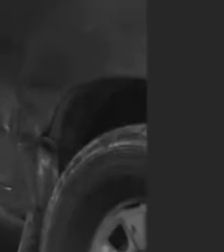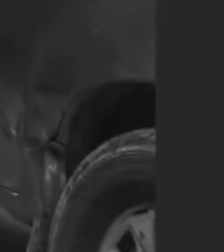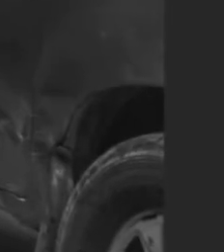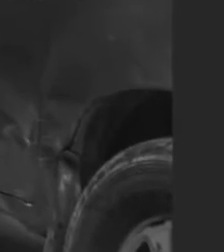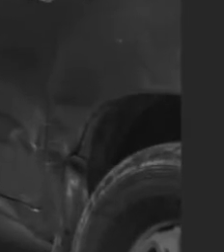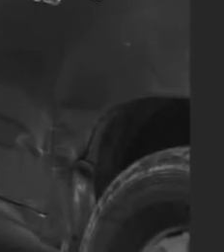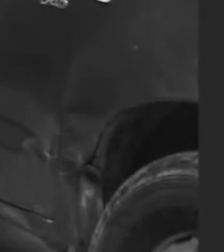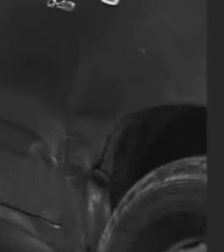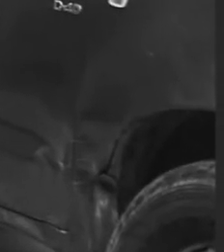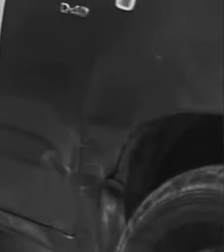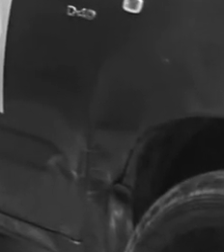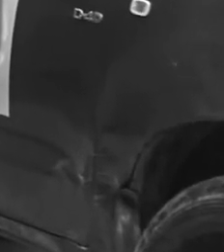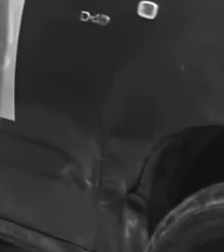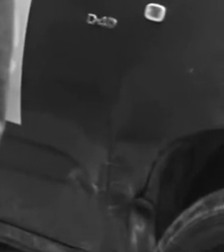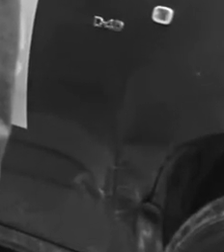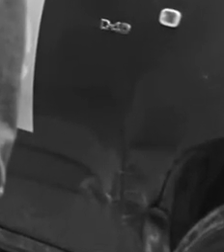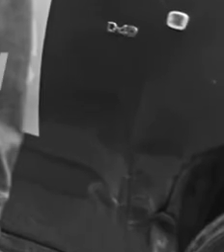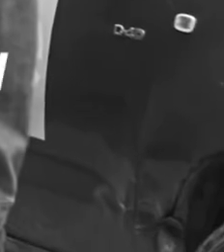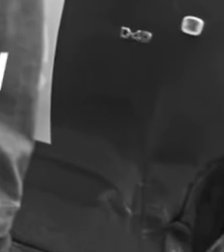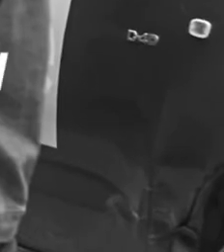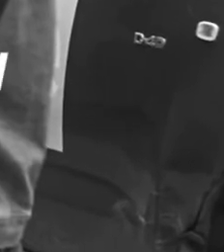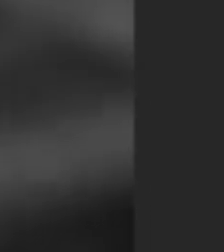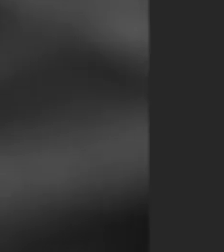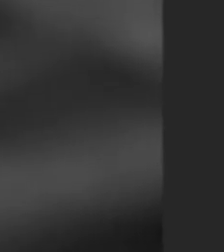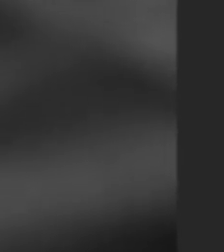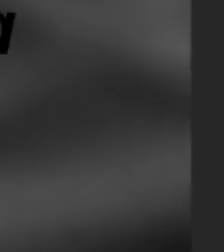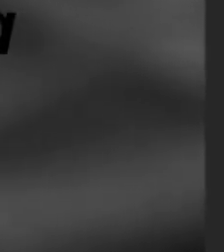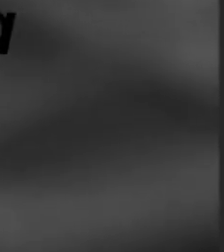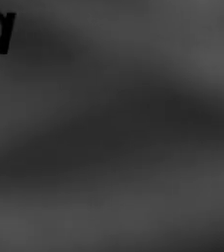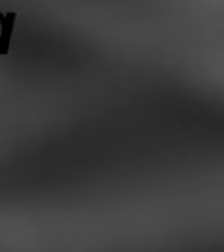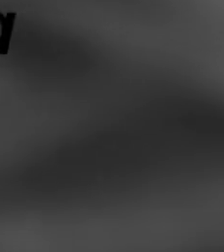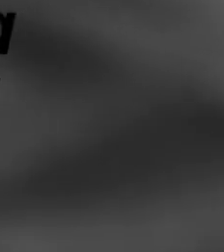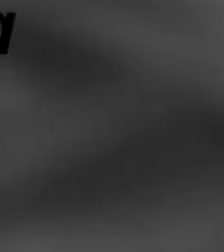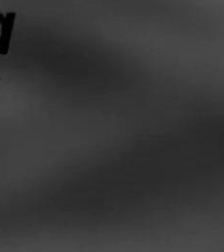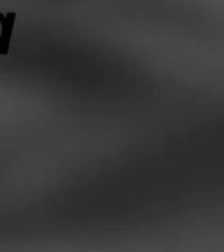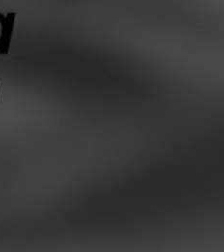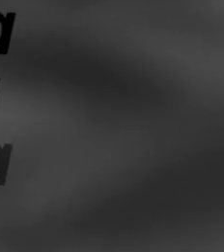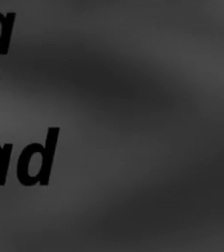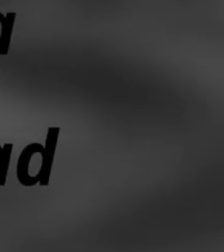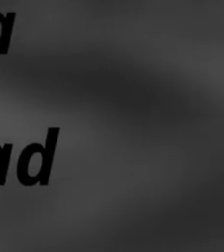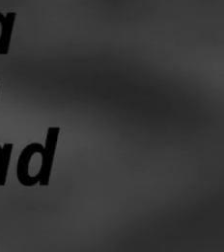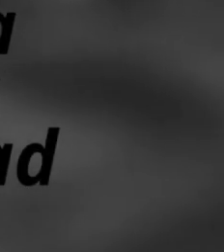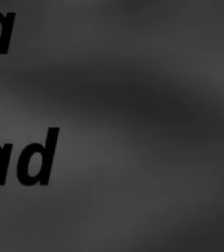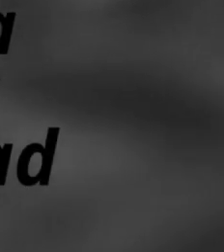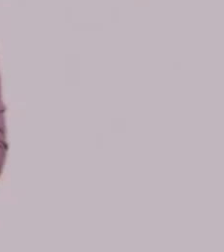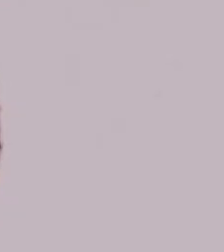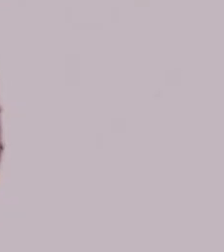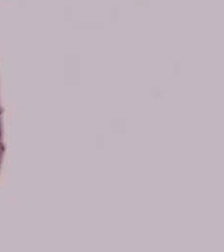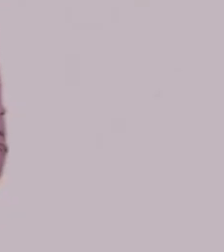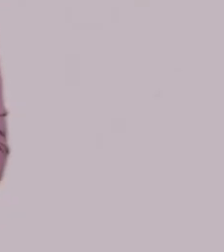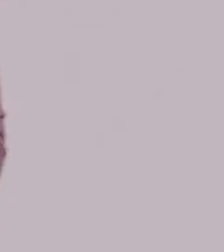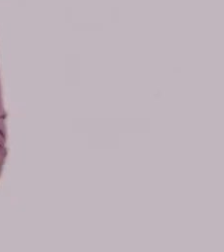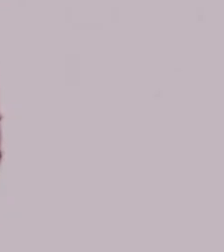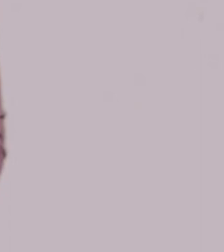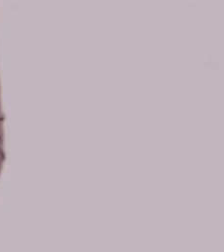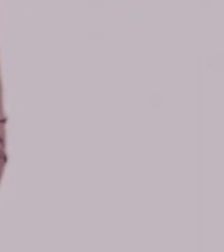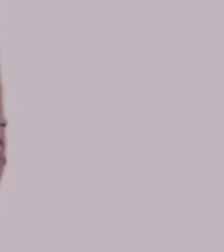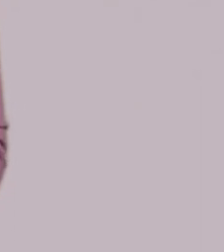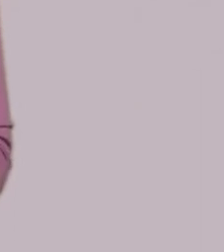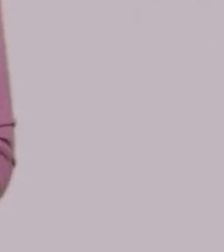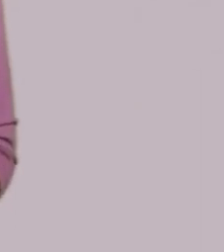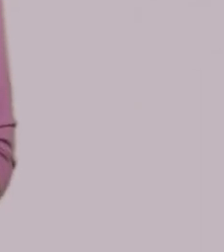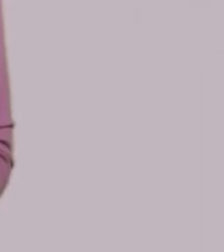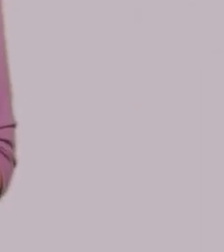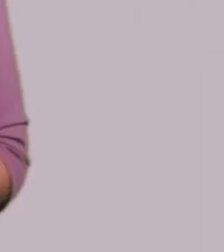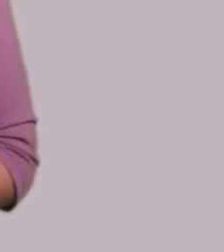Para mí el periodismo es estar en constante estado de alerta, siempre en búsqueda de la noticia y de la verdad. Es ser honesto con el público,